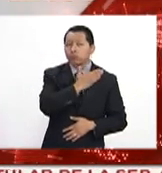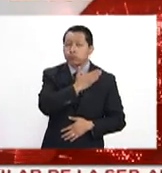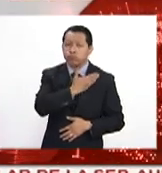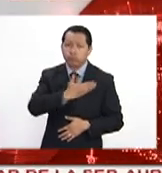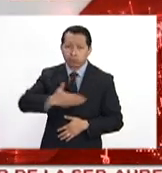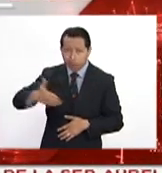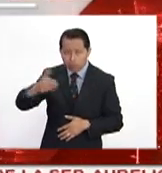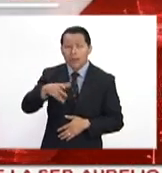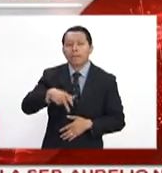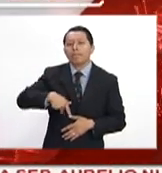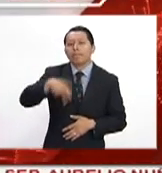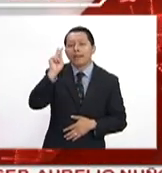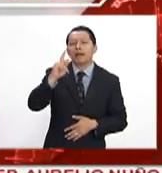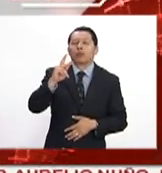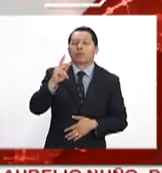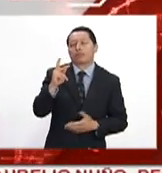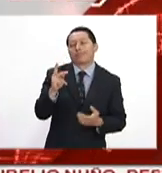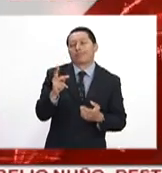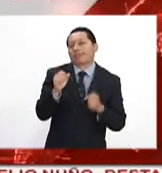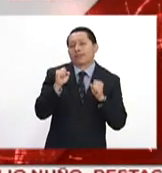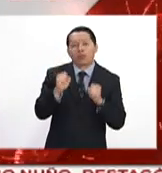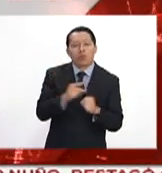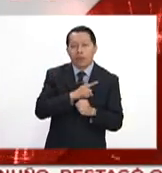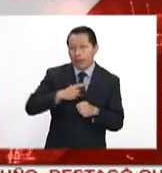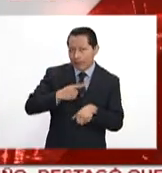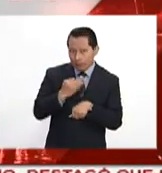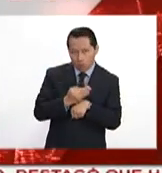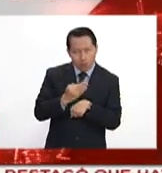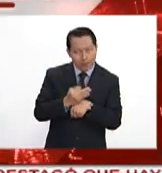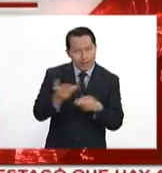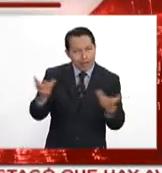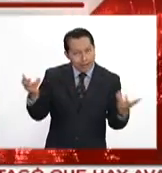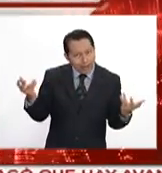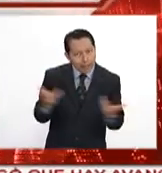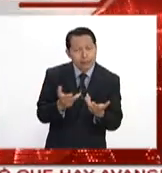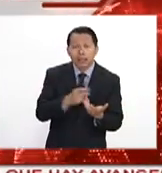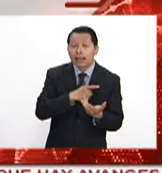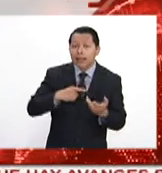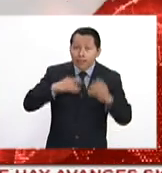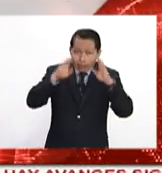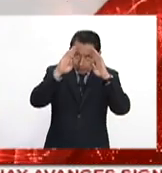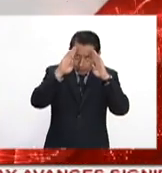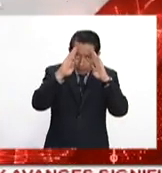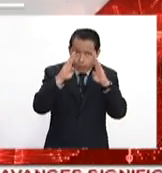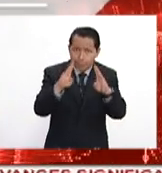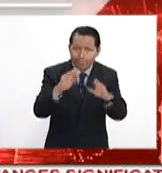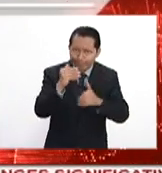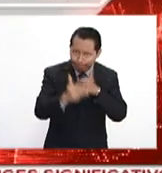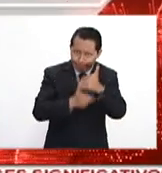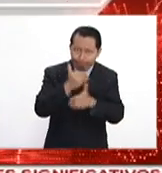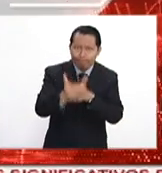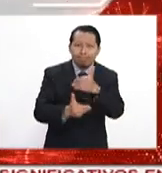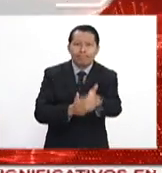que tenemos sin duda que empezarlo y que ser muy disciplinados en hacer este proceso.